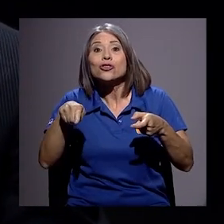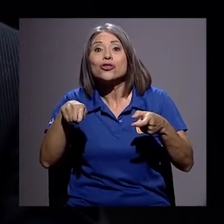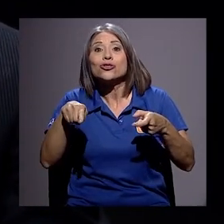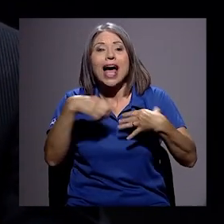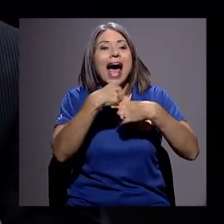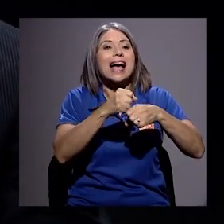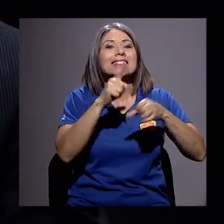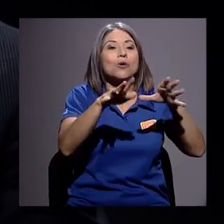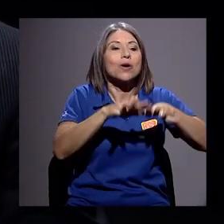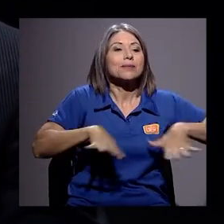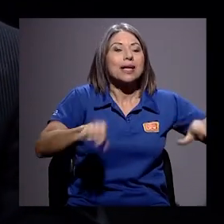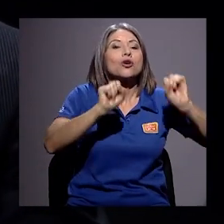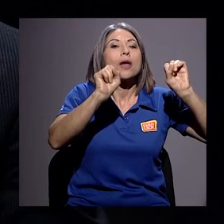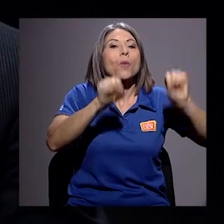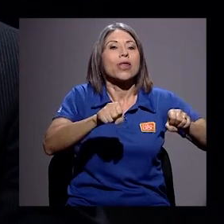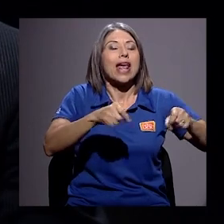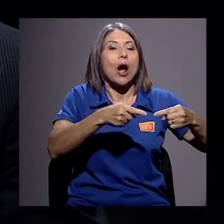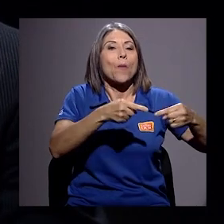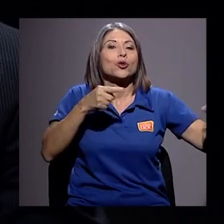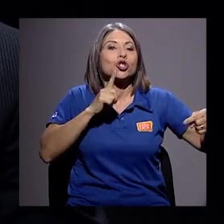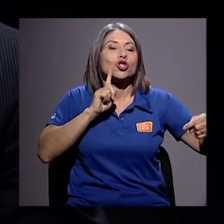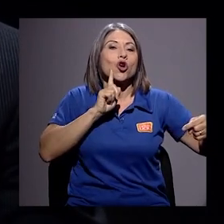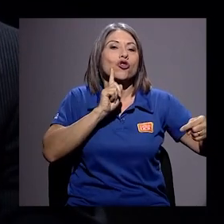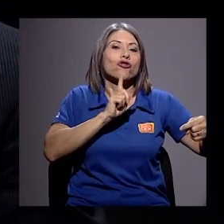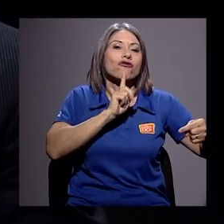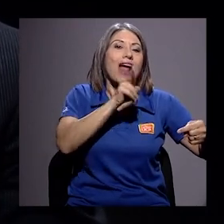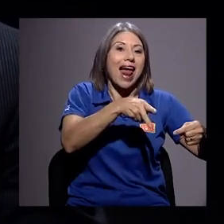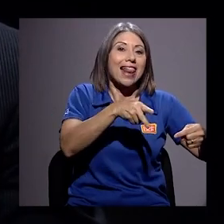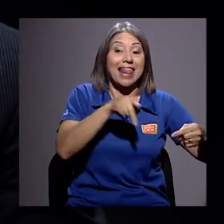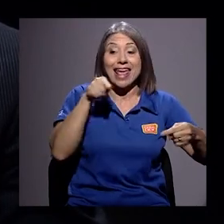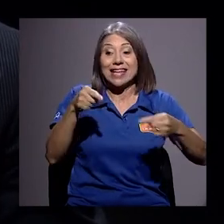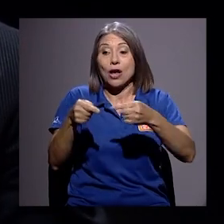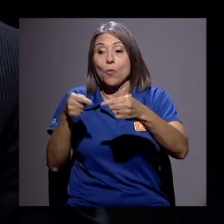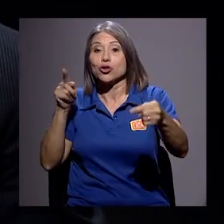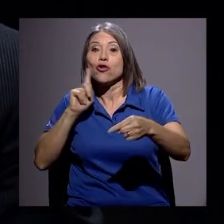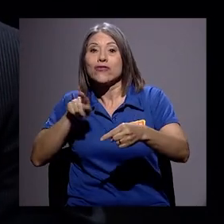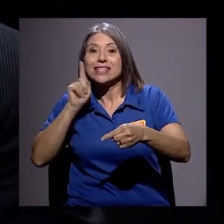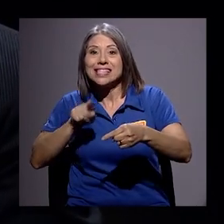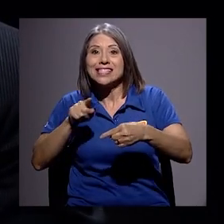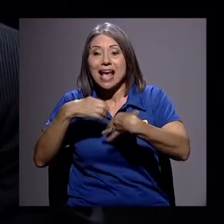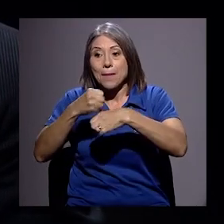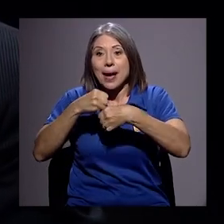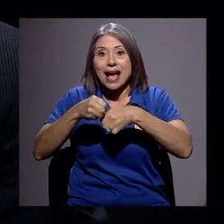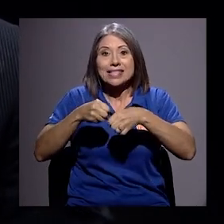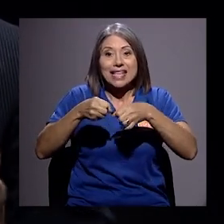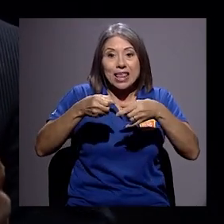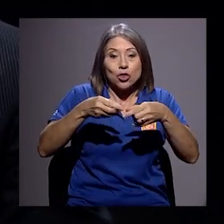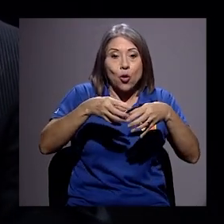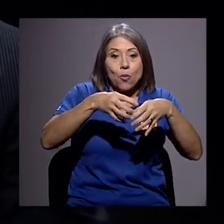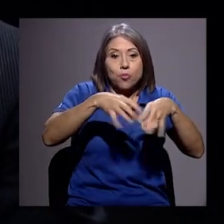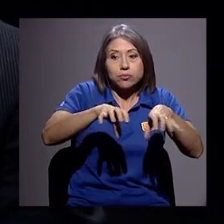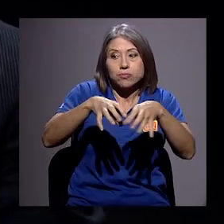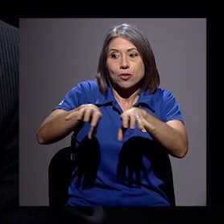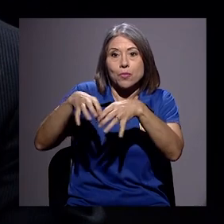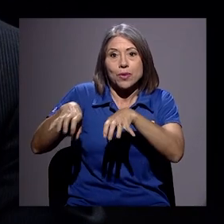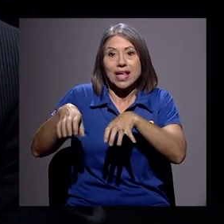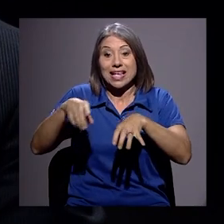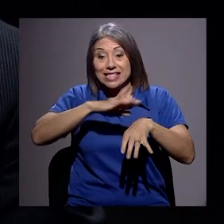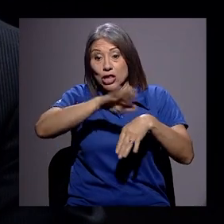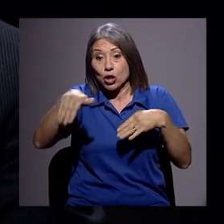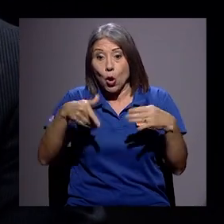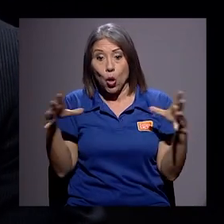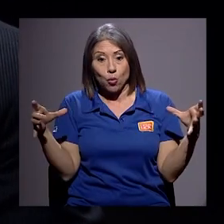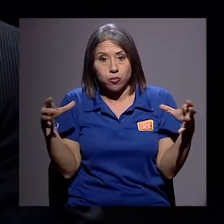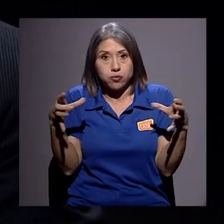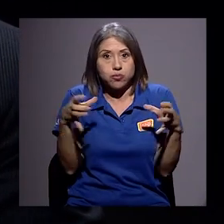oposición real entonces esa oposición ficticia con diferentes partidos van fraccionando esa oposición si nosotros logramos juntar todo